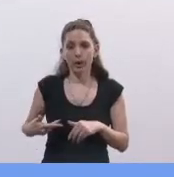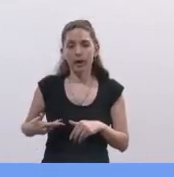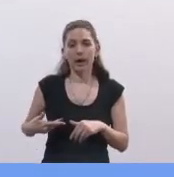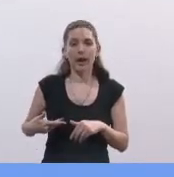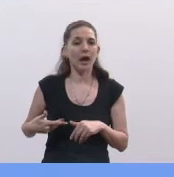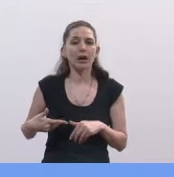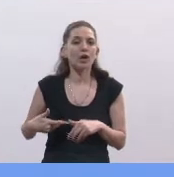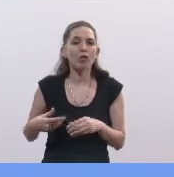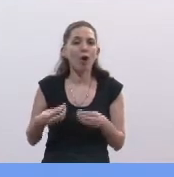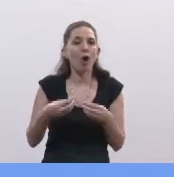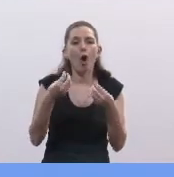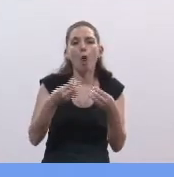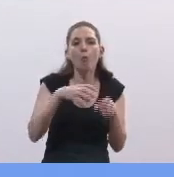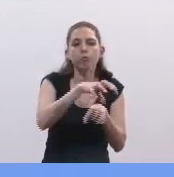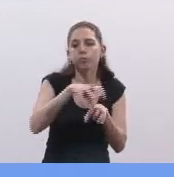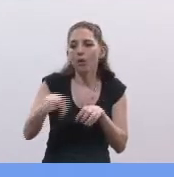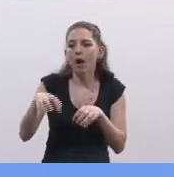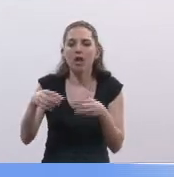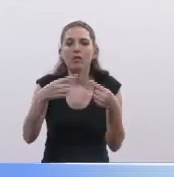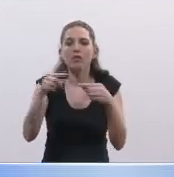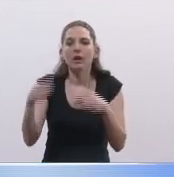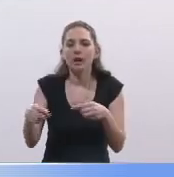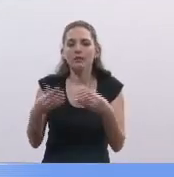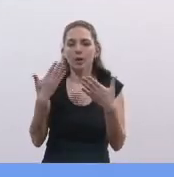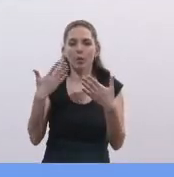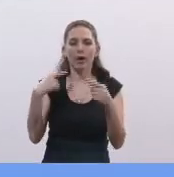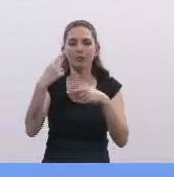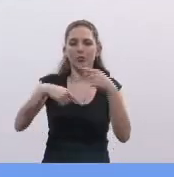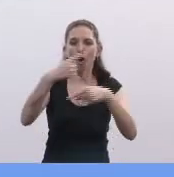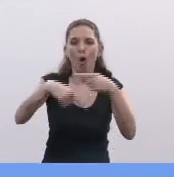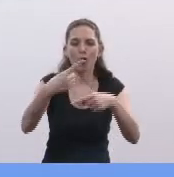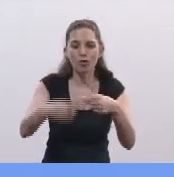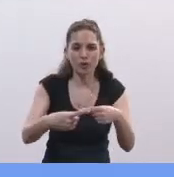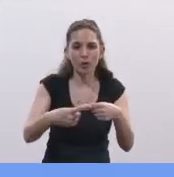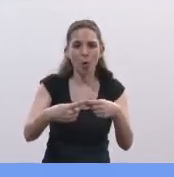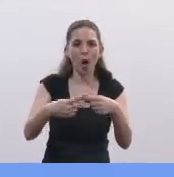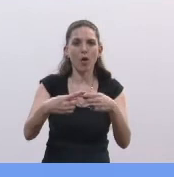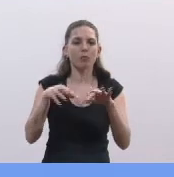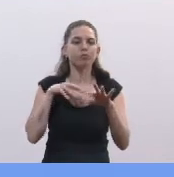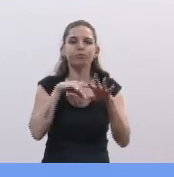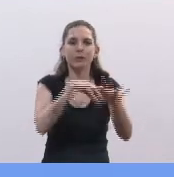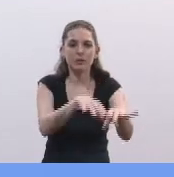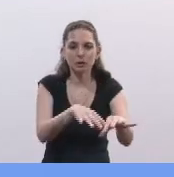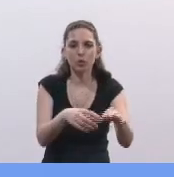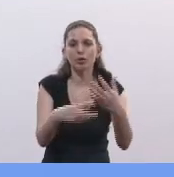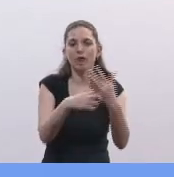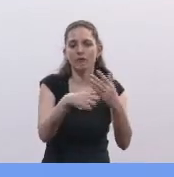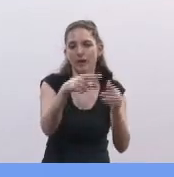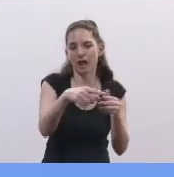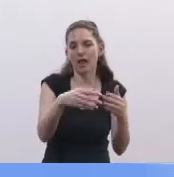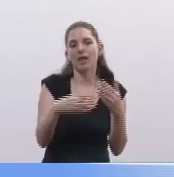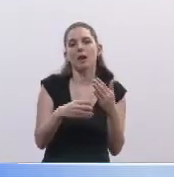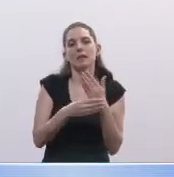del color que sea, pueda detentar una mayoría para llevar adelante una persecución contra algún fiscal o el integrante del Ministerio